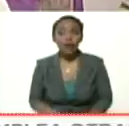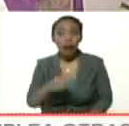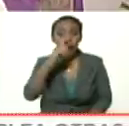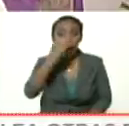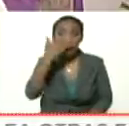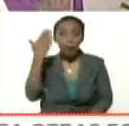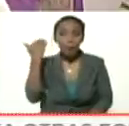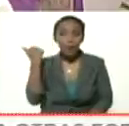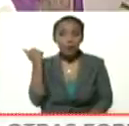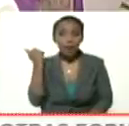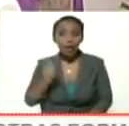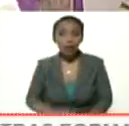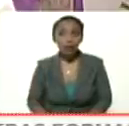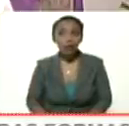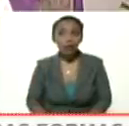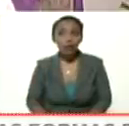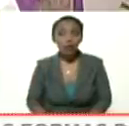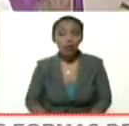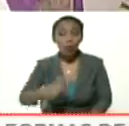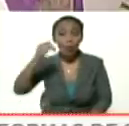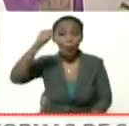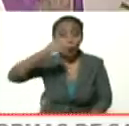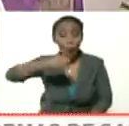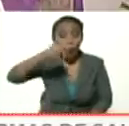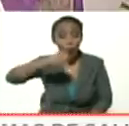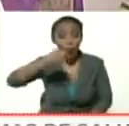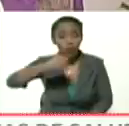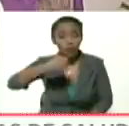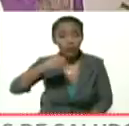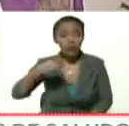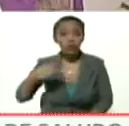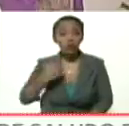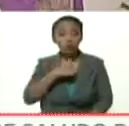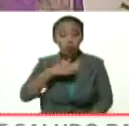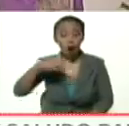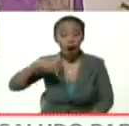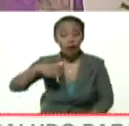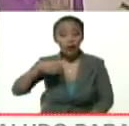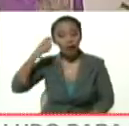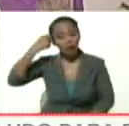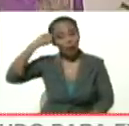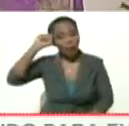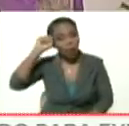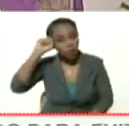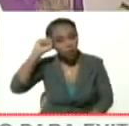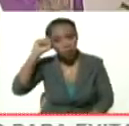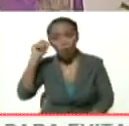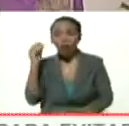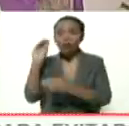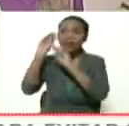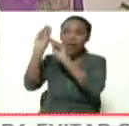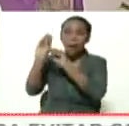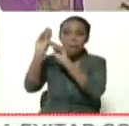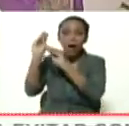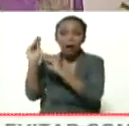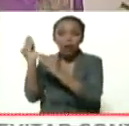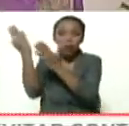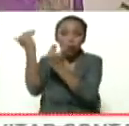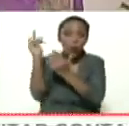pasado, y que hoy estamos aquí recordándolo, invocando su presencia para el